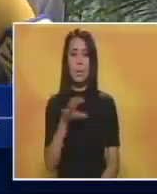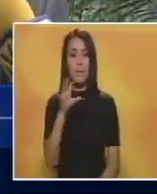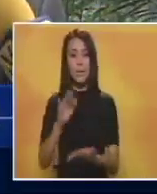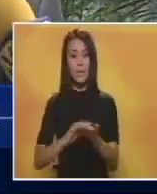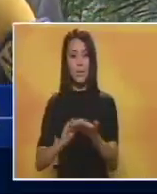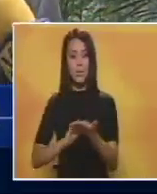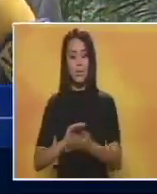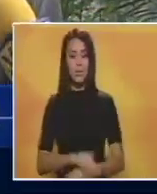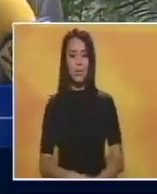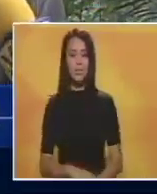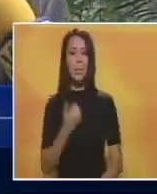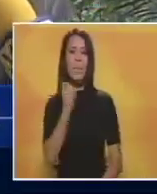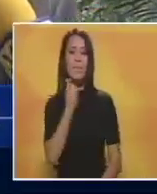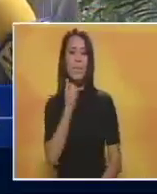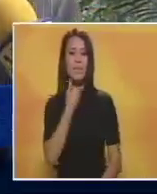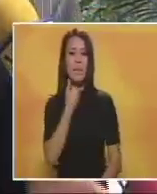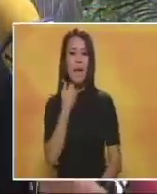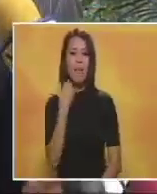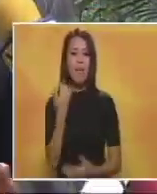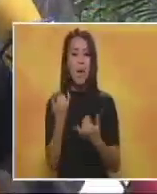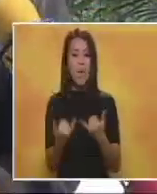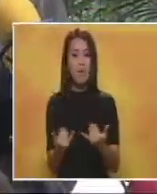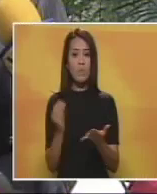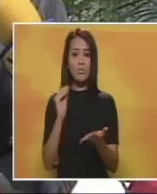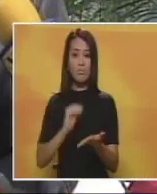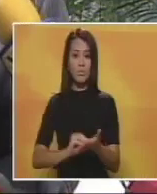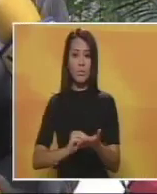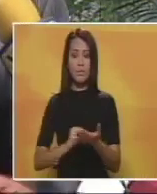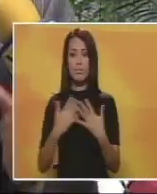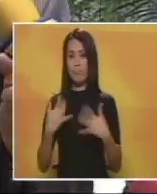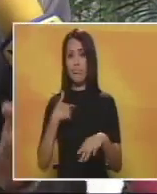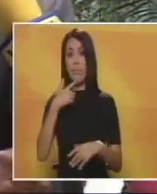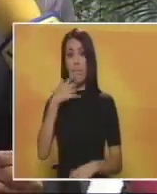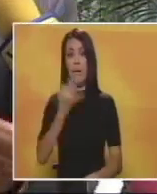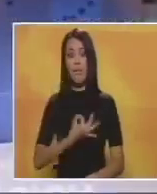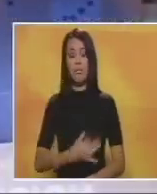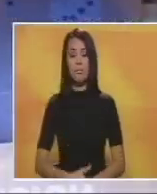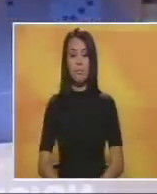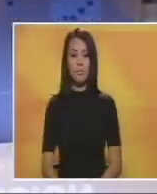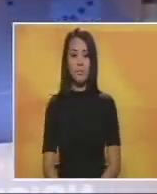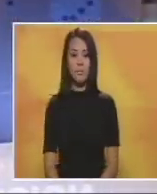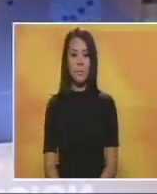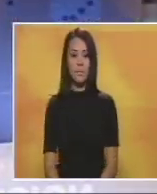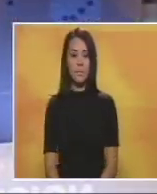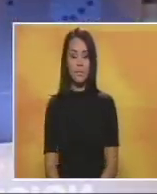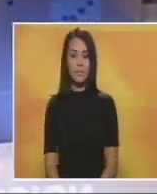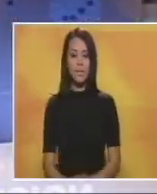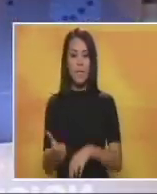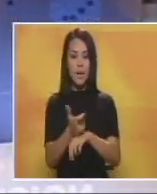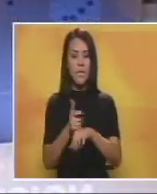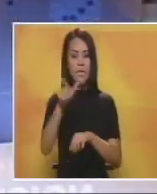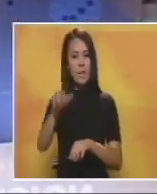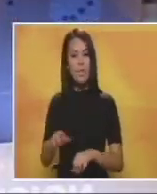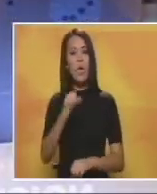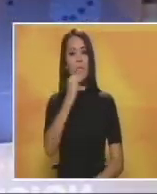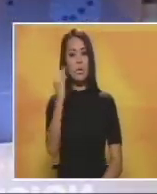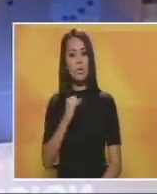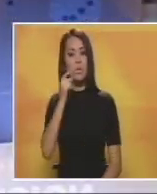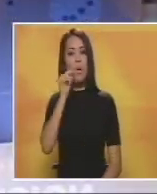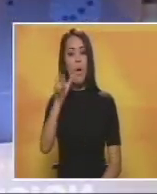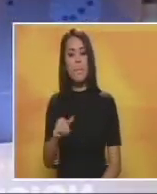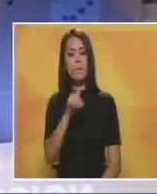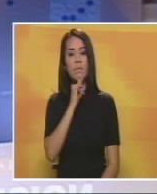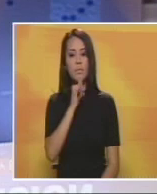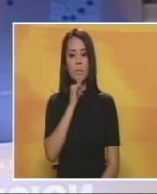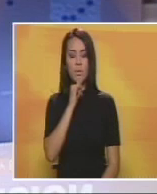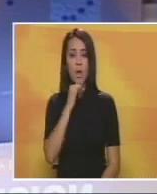la reaparición de enfermedades anteriormente erradicadas es una realidad. El gobernador del estado Zulia, Omar Prieto,